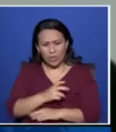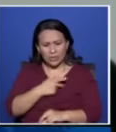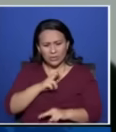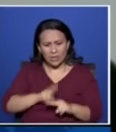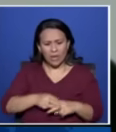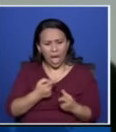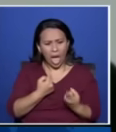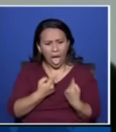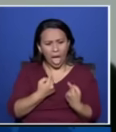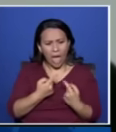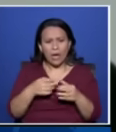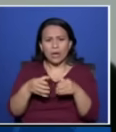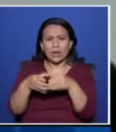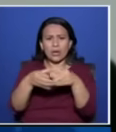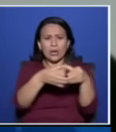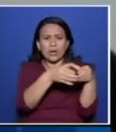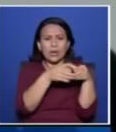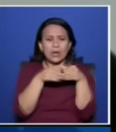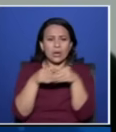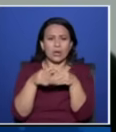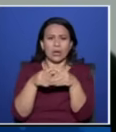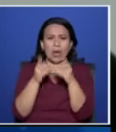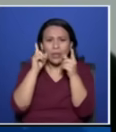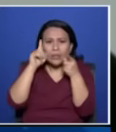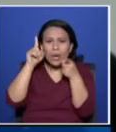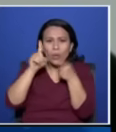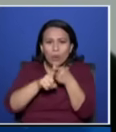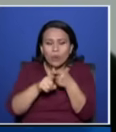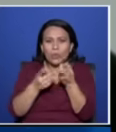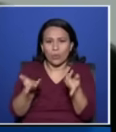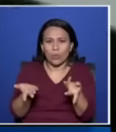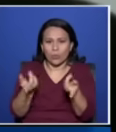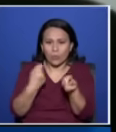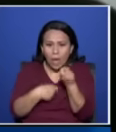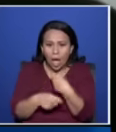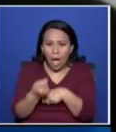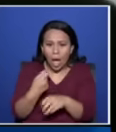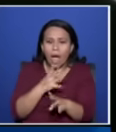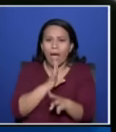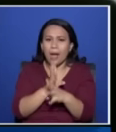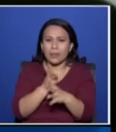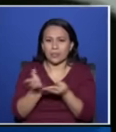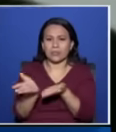en la mesa con los concesionarios para llegar a acuerdos de ver la forma como